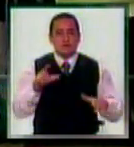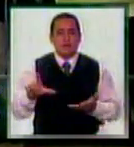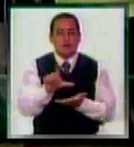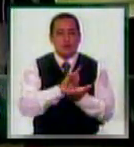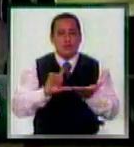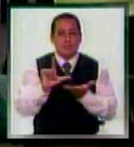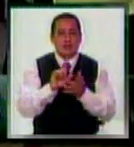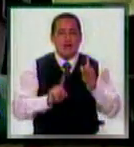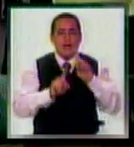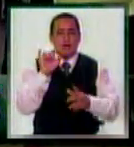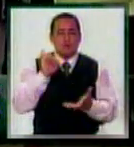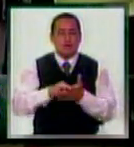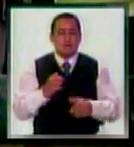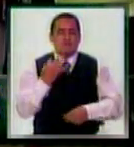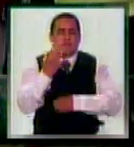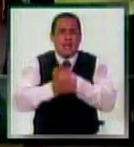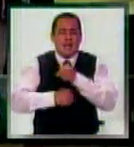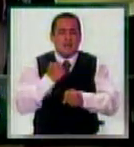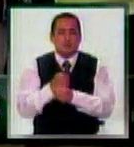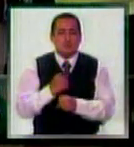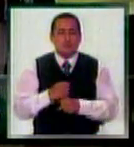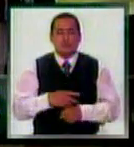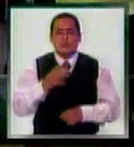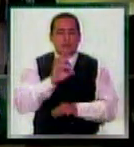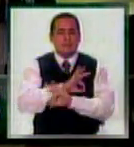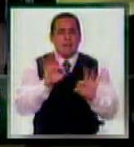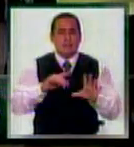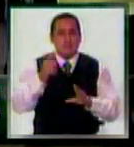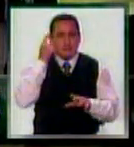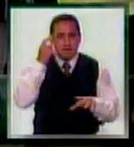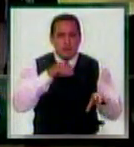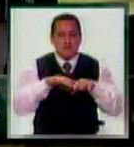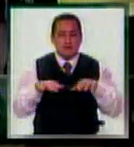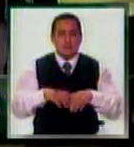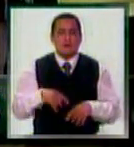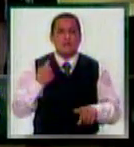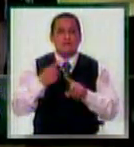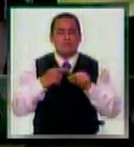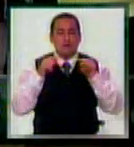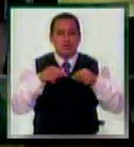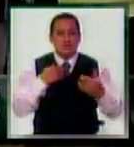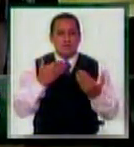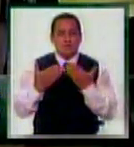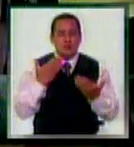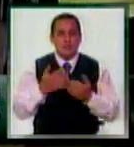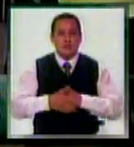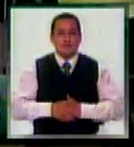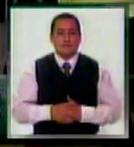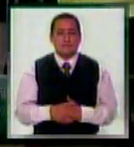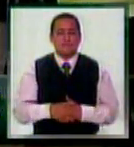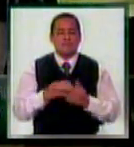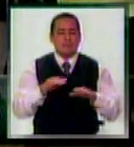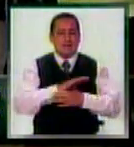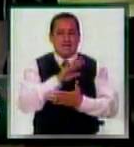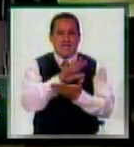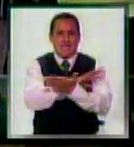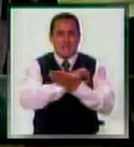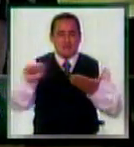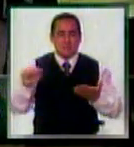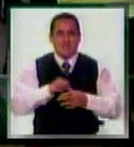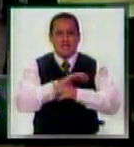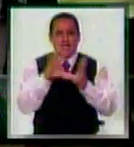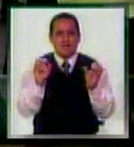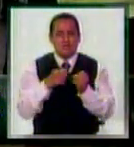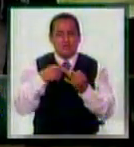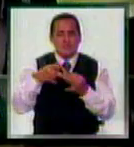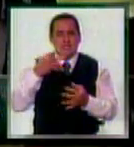Lucanamarca algo que durante muchos años nadie pensaba hacerlo. Y podemos de esa manera erradicar a